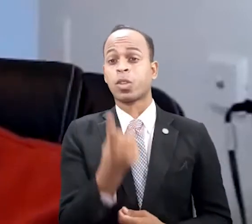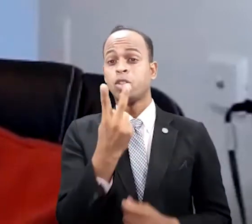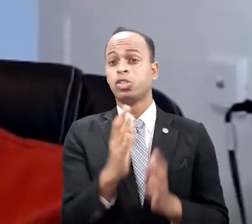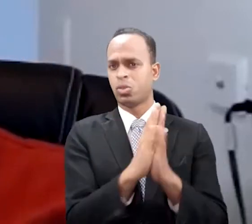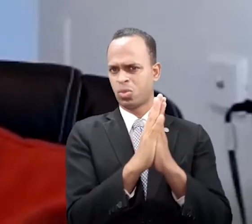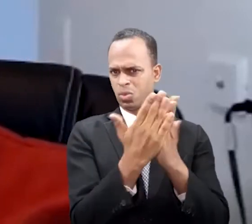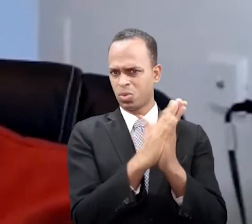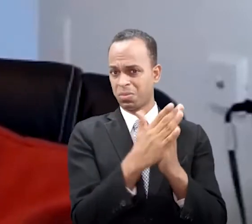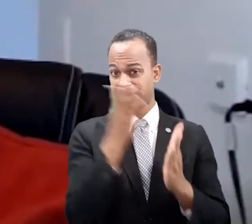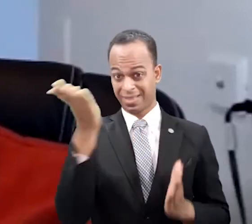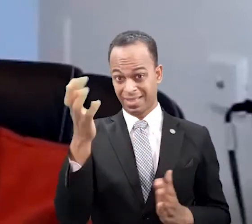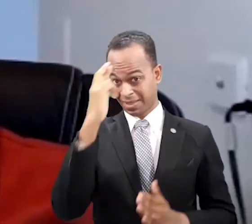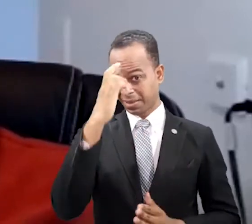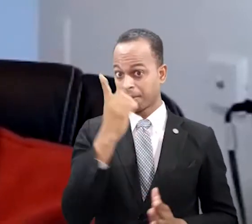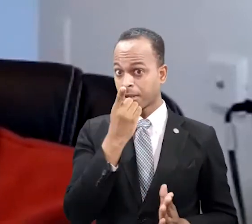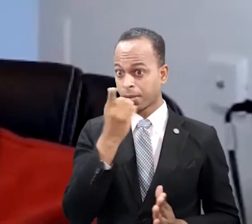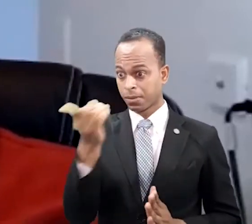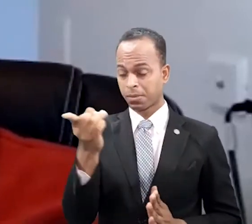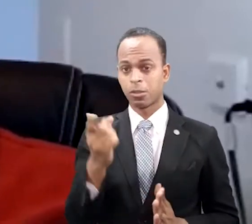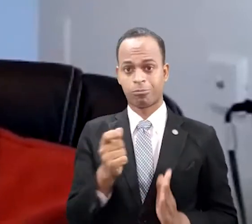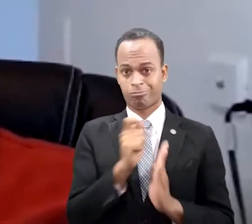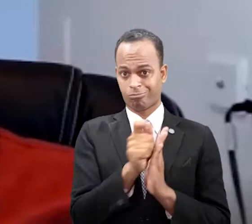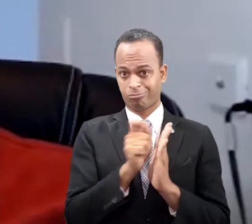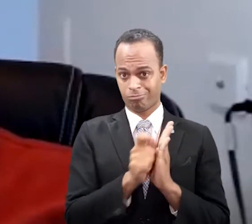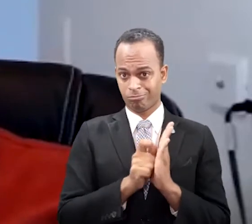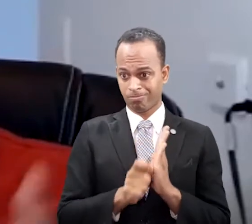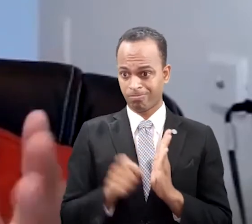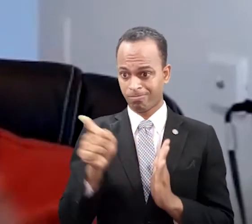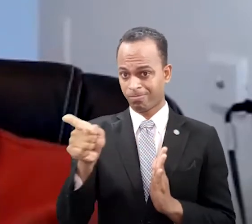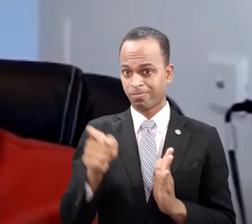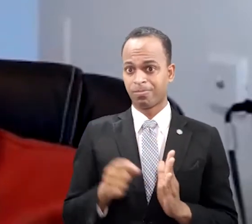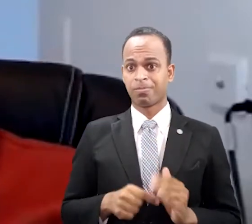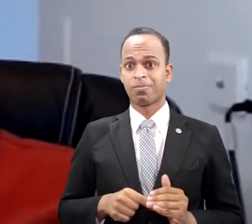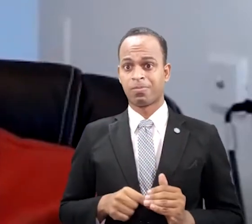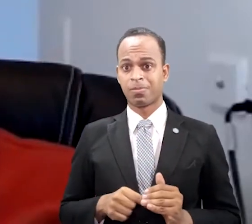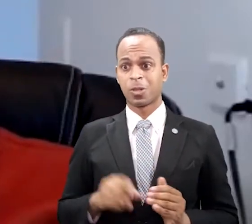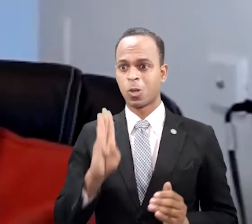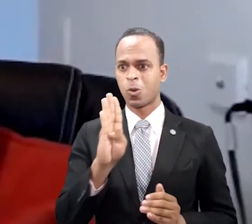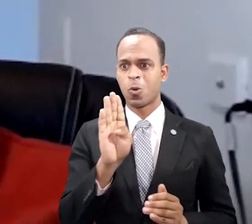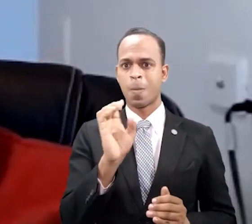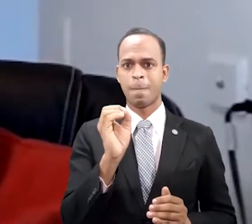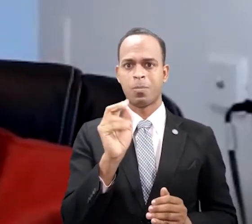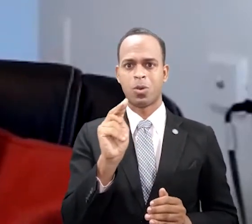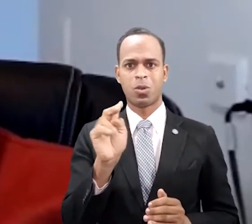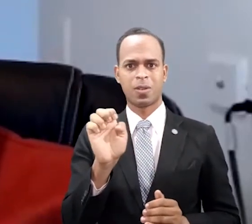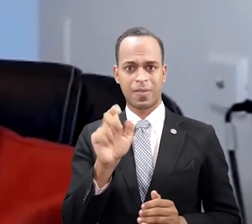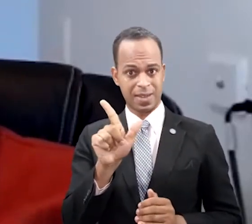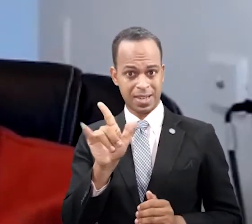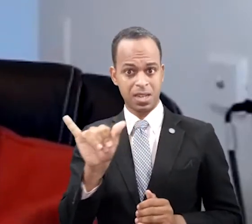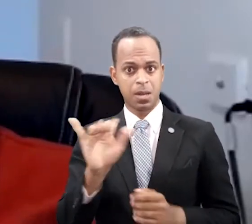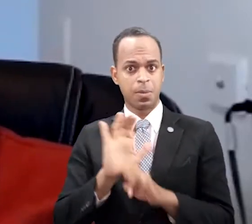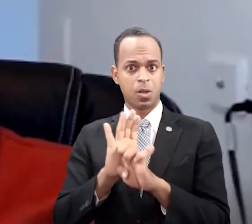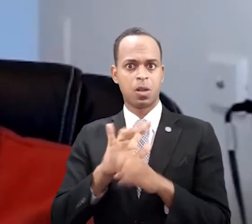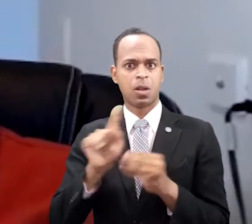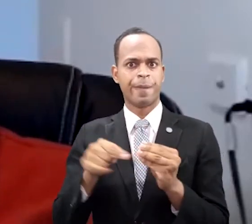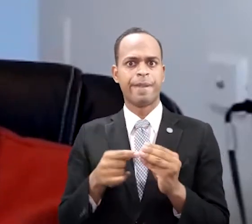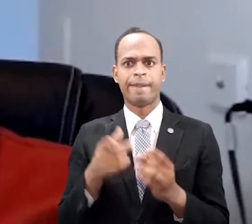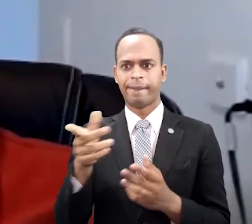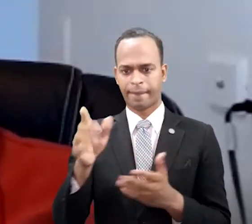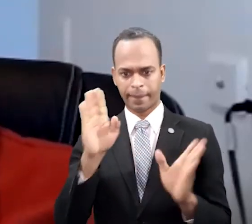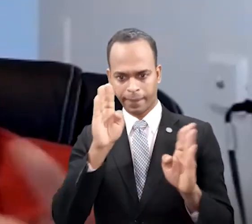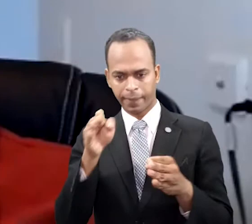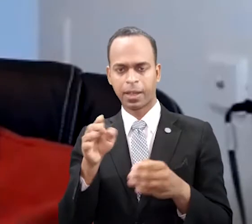dos libros de República Dominicana, hay los trabajos del juez Bonelli, por ejemplo,